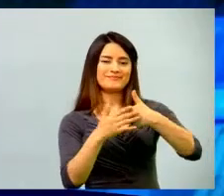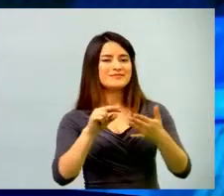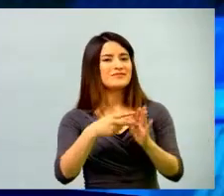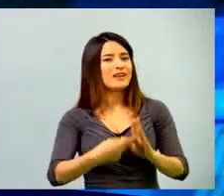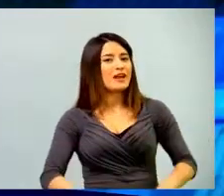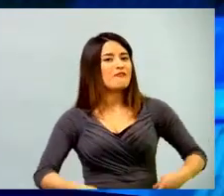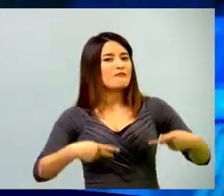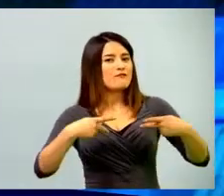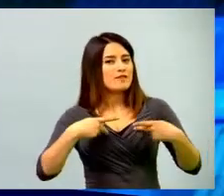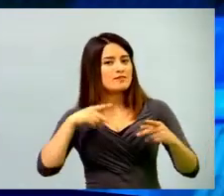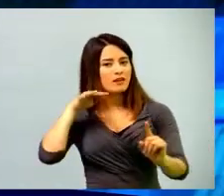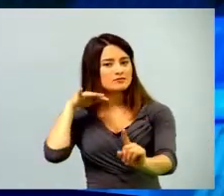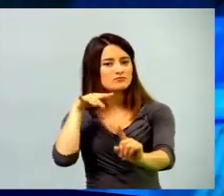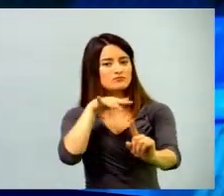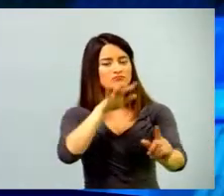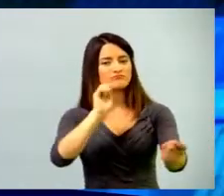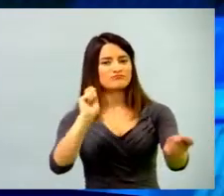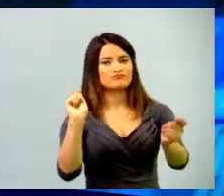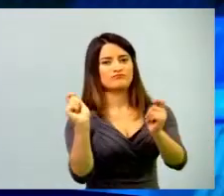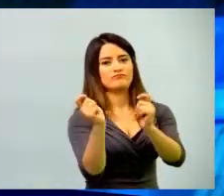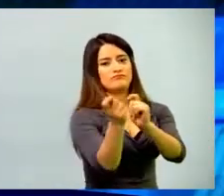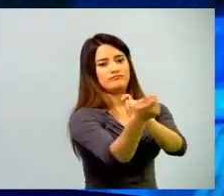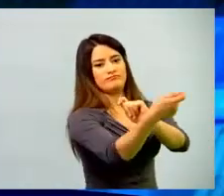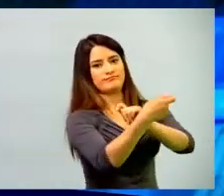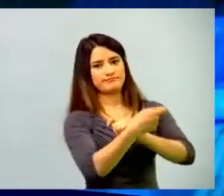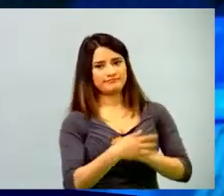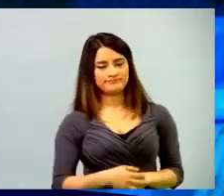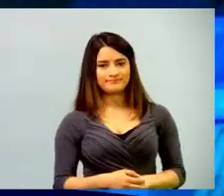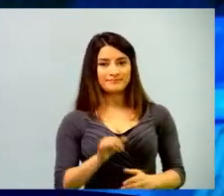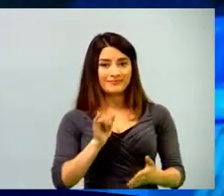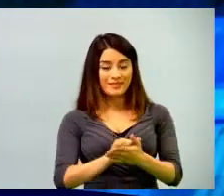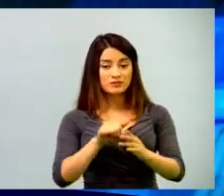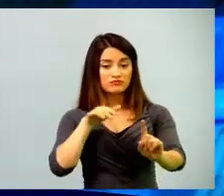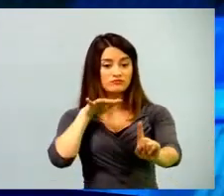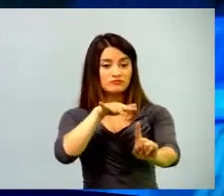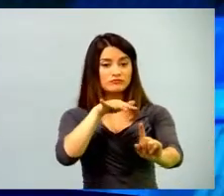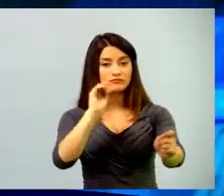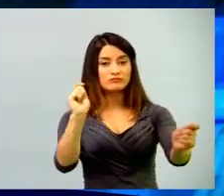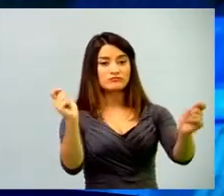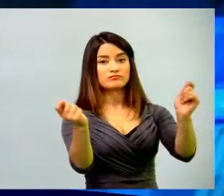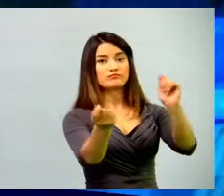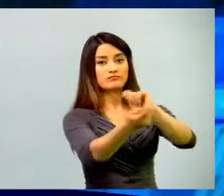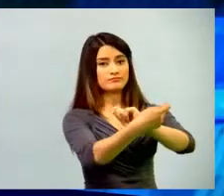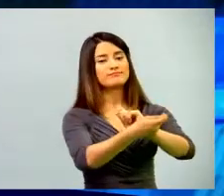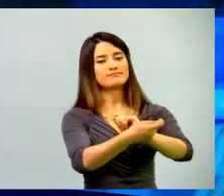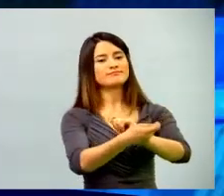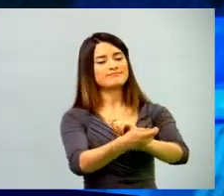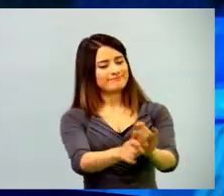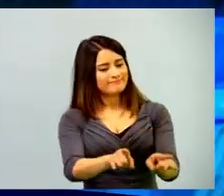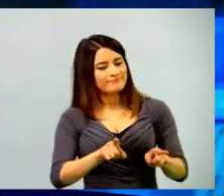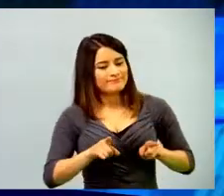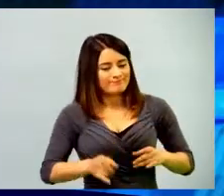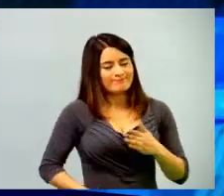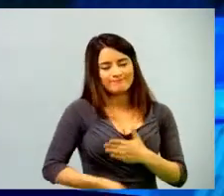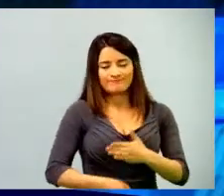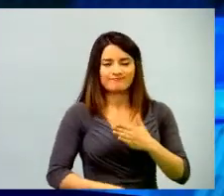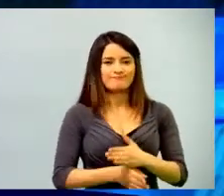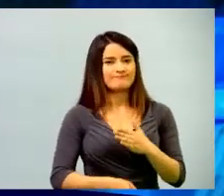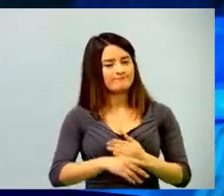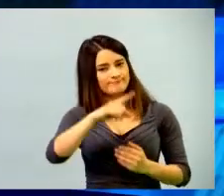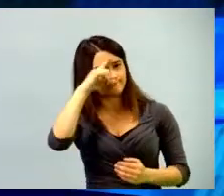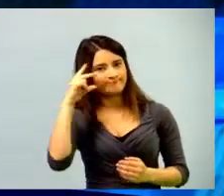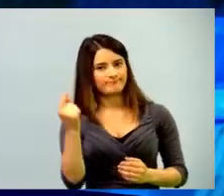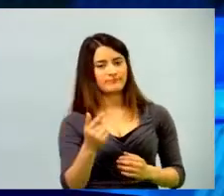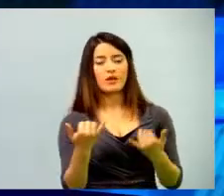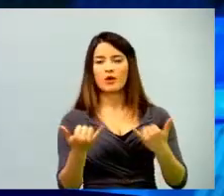Fernando Bedoya hace un rato. Y esa transformación es lo que nos motiva a seguir adelante. Un repaso muy rápido de lo que tuvimos